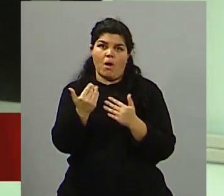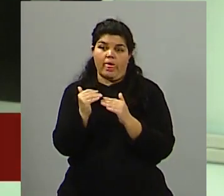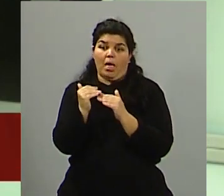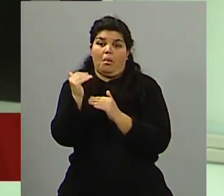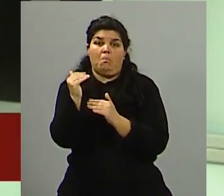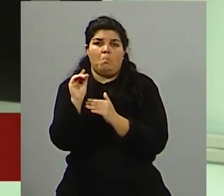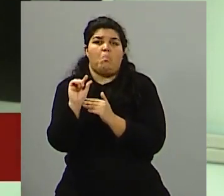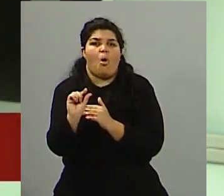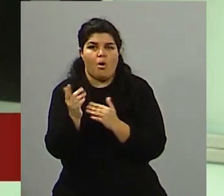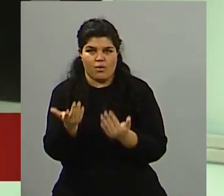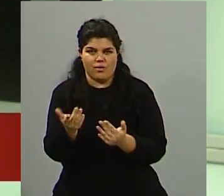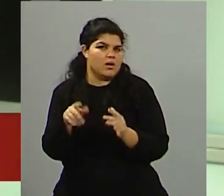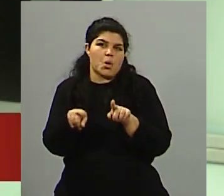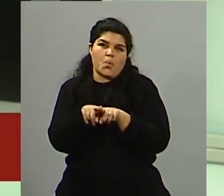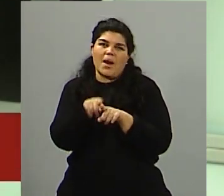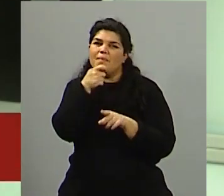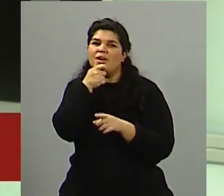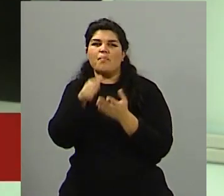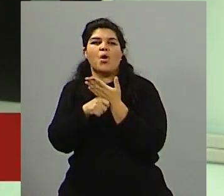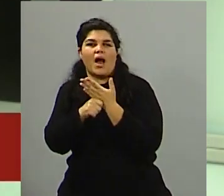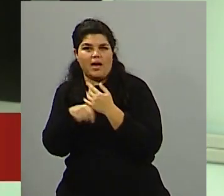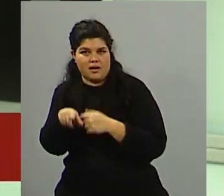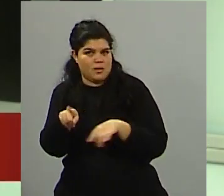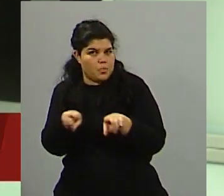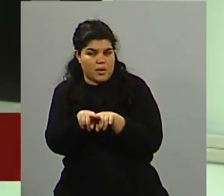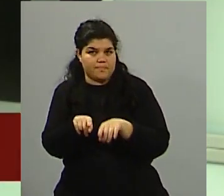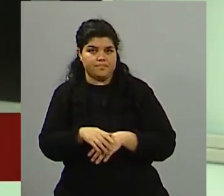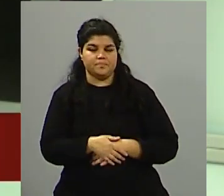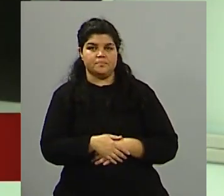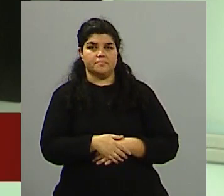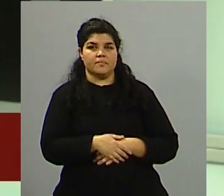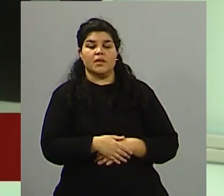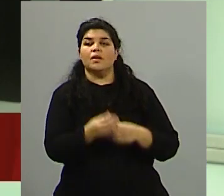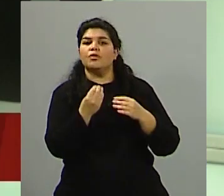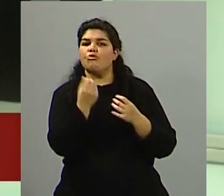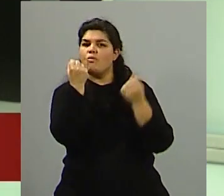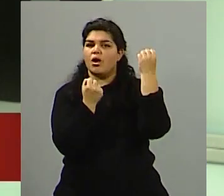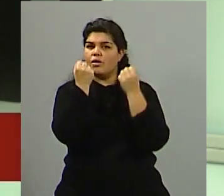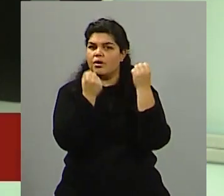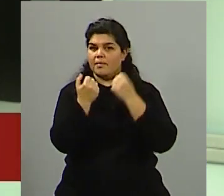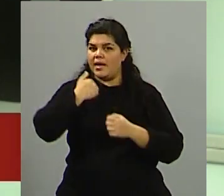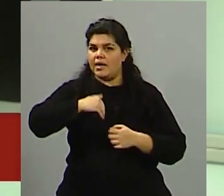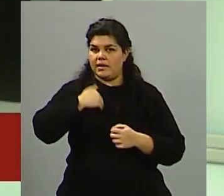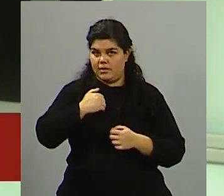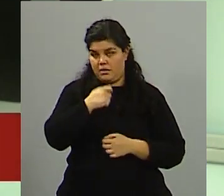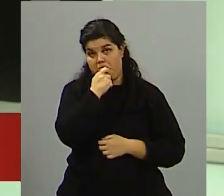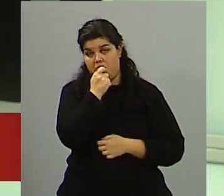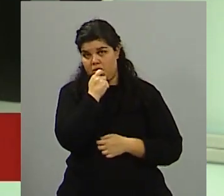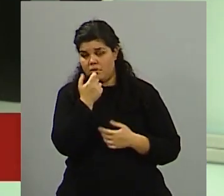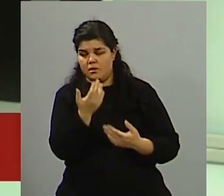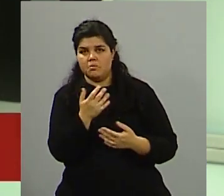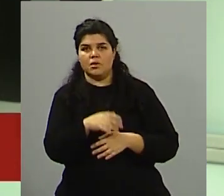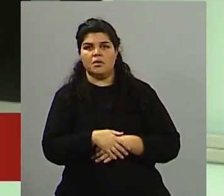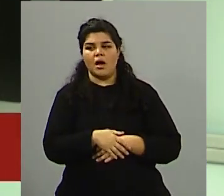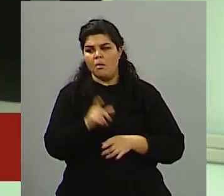quiénes pierden en esta economía que vivimos hoy los argentinos? Porque convengamos que hay gente que... Muchos te dicen, yo salgo a